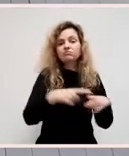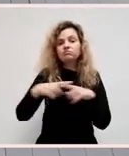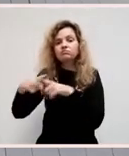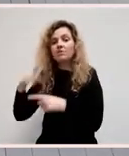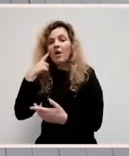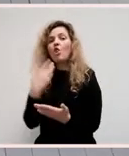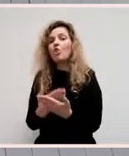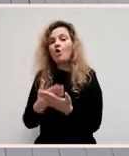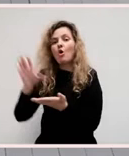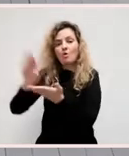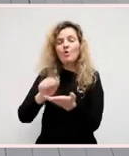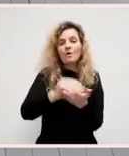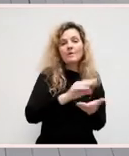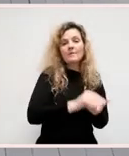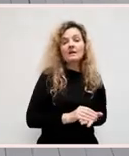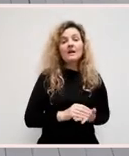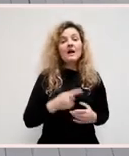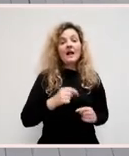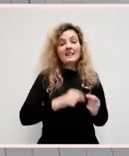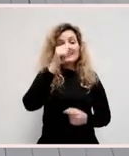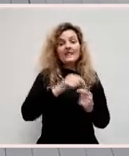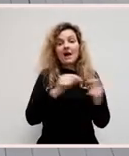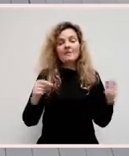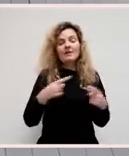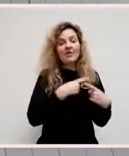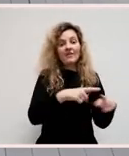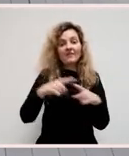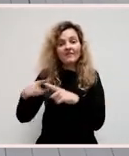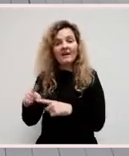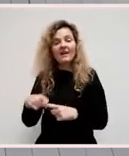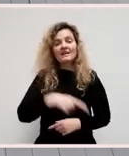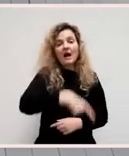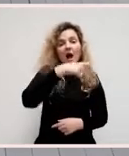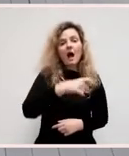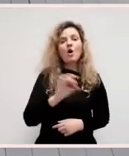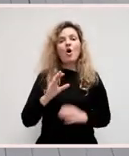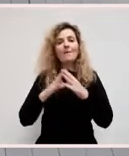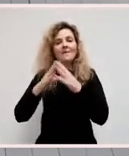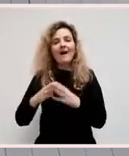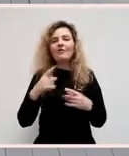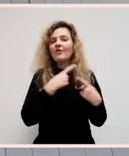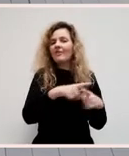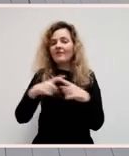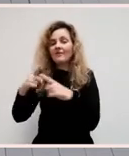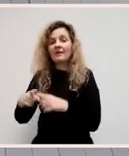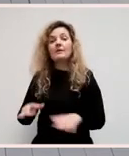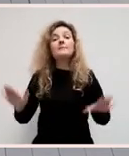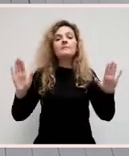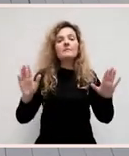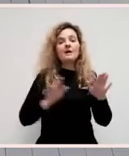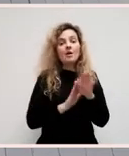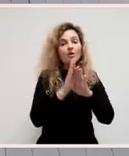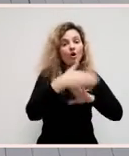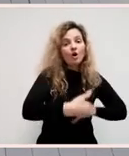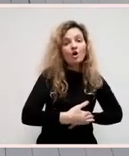documentadas han colas de diferente tamaño que se corresponderían con barcos también diferentes sin embargo a